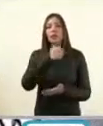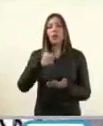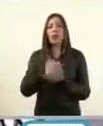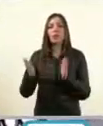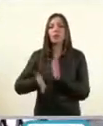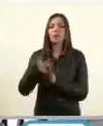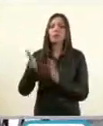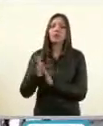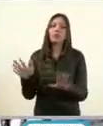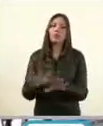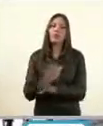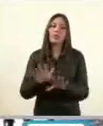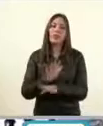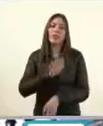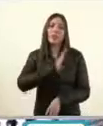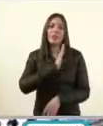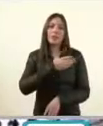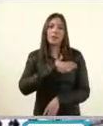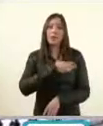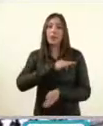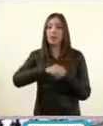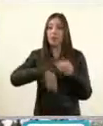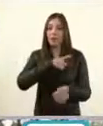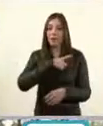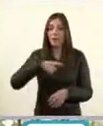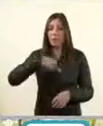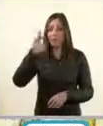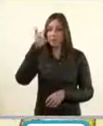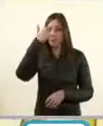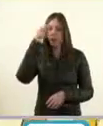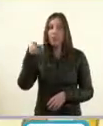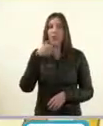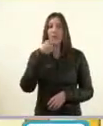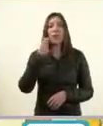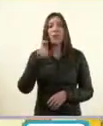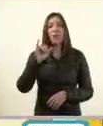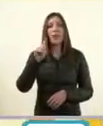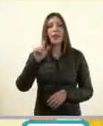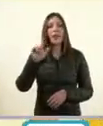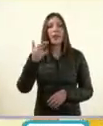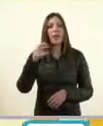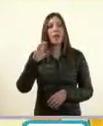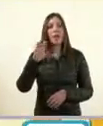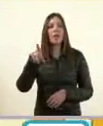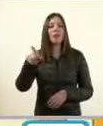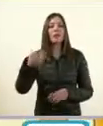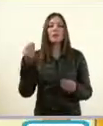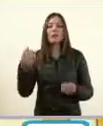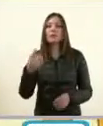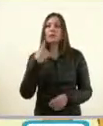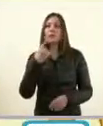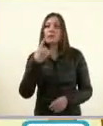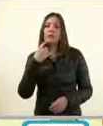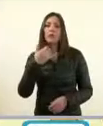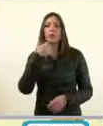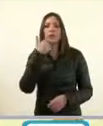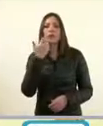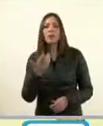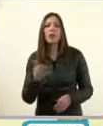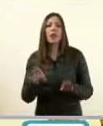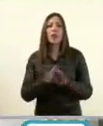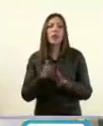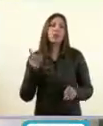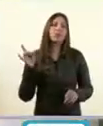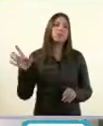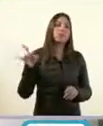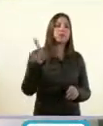Pero Cuitláhuac hay que recordarlo porque fue un gran guerrero, un gran luchador por ver libertado a su México. pueblo, a México, Tenochtitlan, de